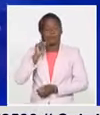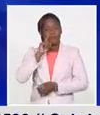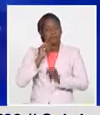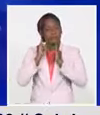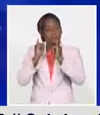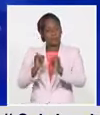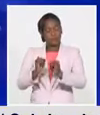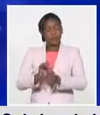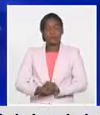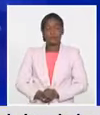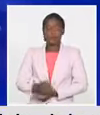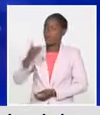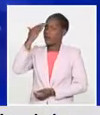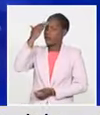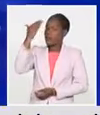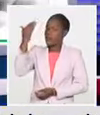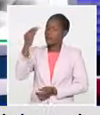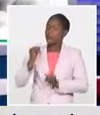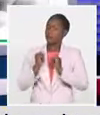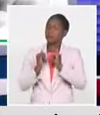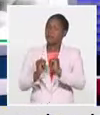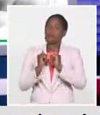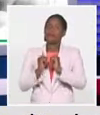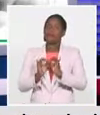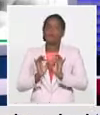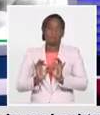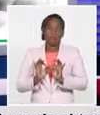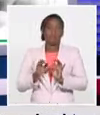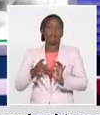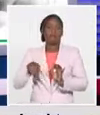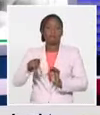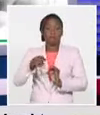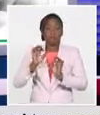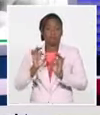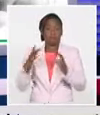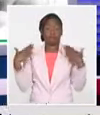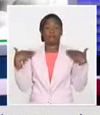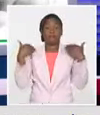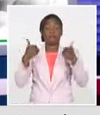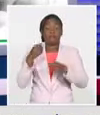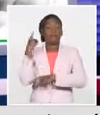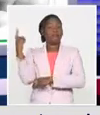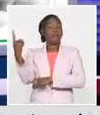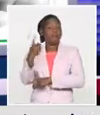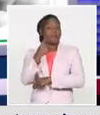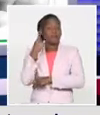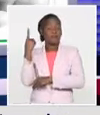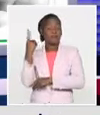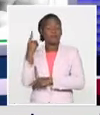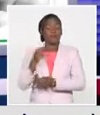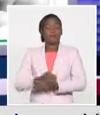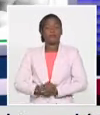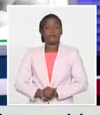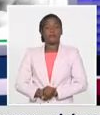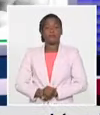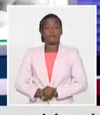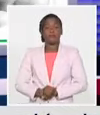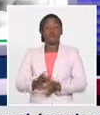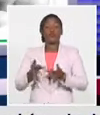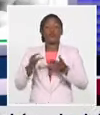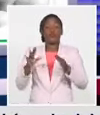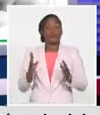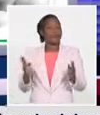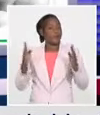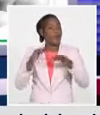su información, doctor Francisco Durán García, director nacional de epidemiología. Reitero, no se reporta hoy en Cuba ningún fallecido y